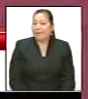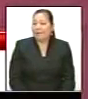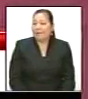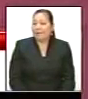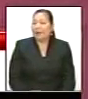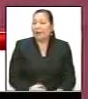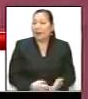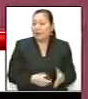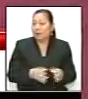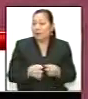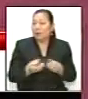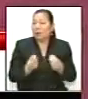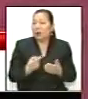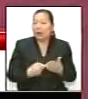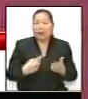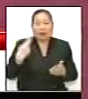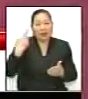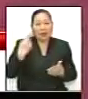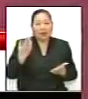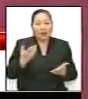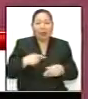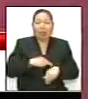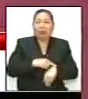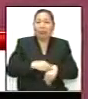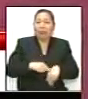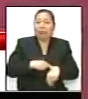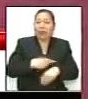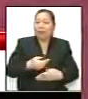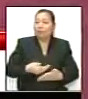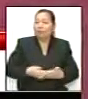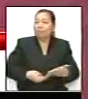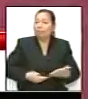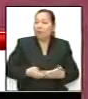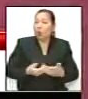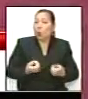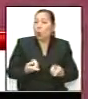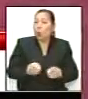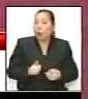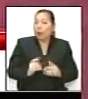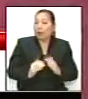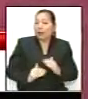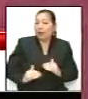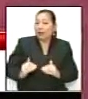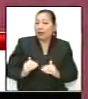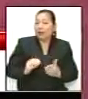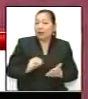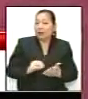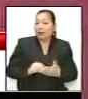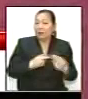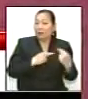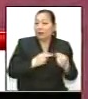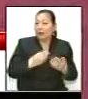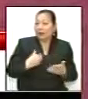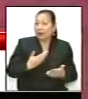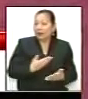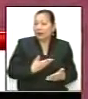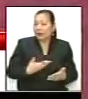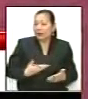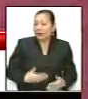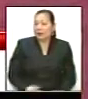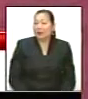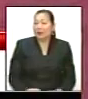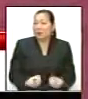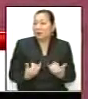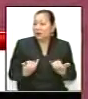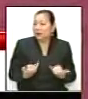Y que me explique por qué razón es que ya se han retrasado los expedientes cuando la mayoría de los expedientes han estado en manos de nivel central. Porque